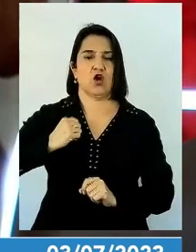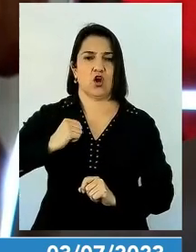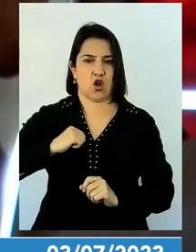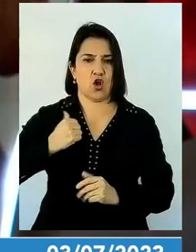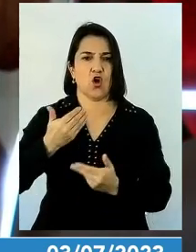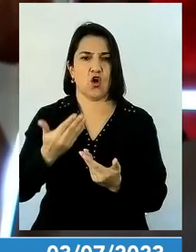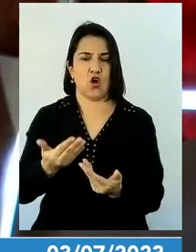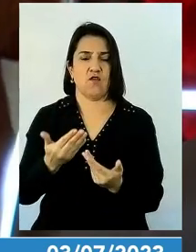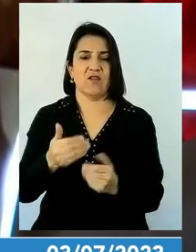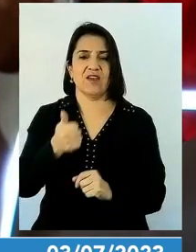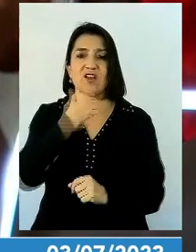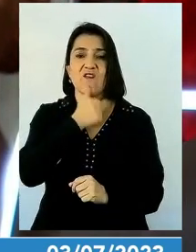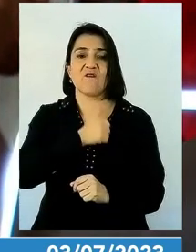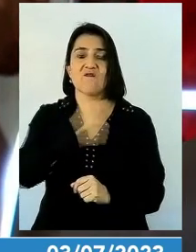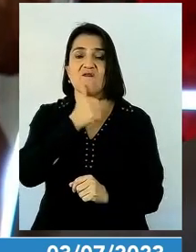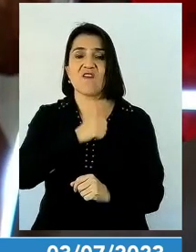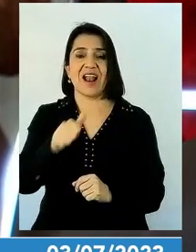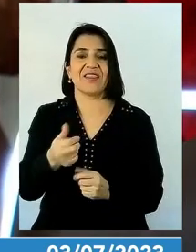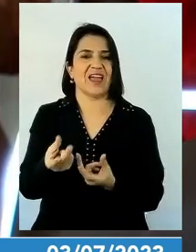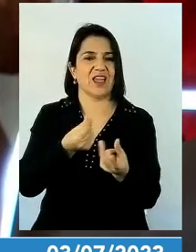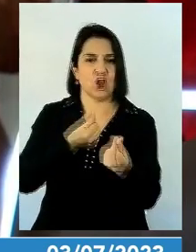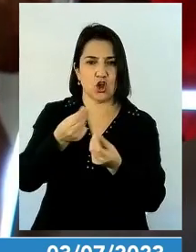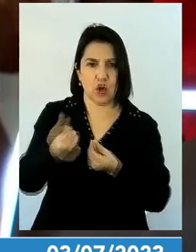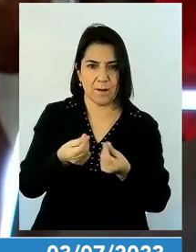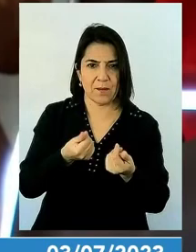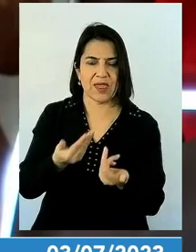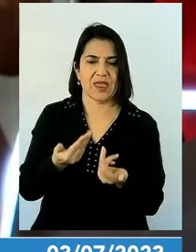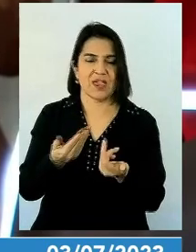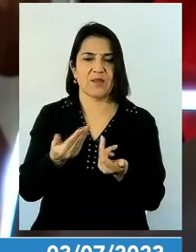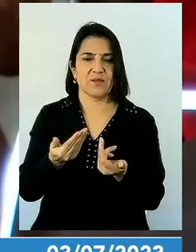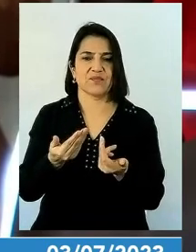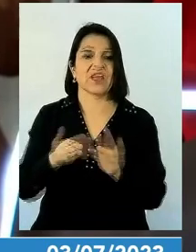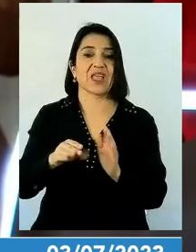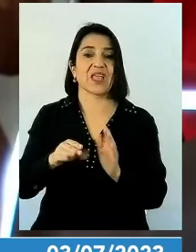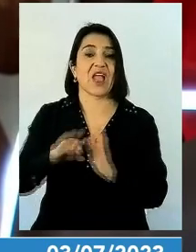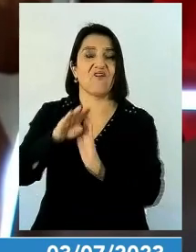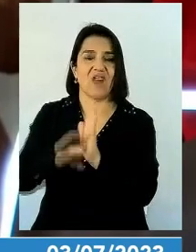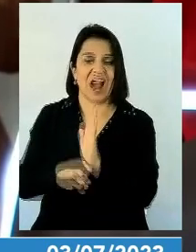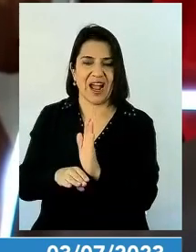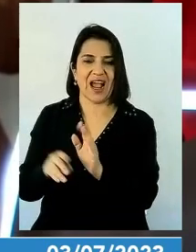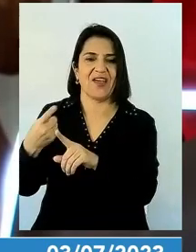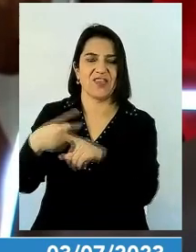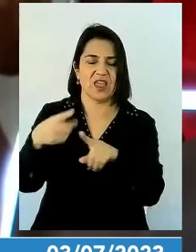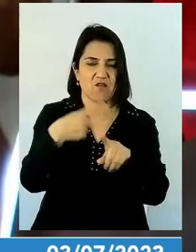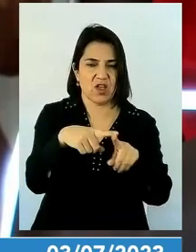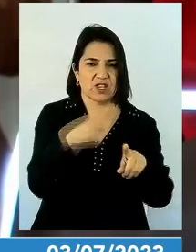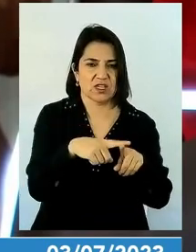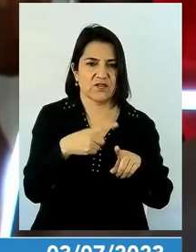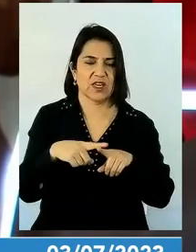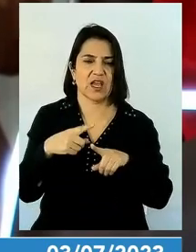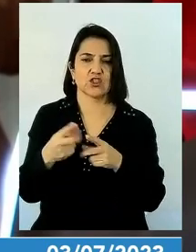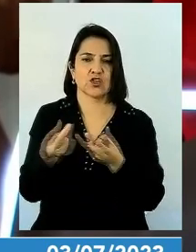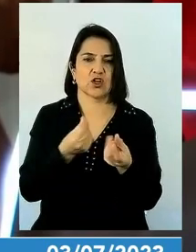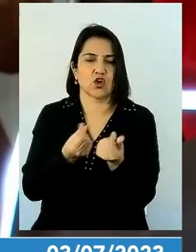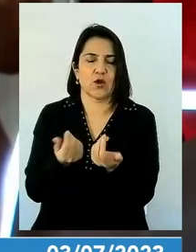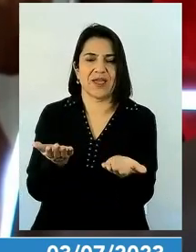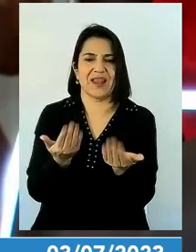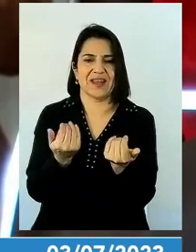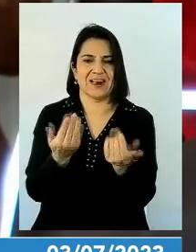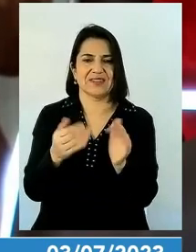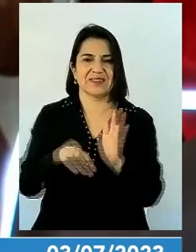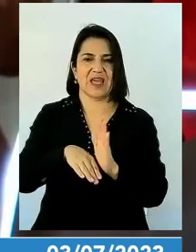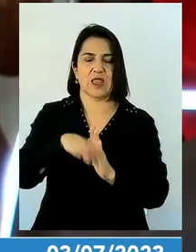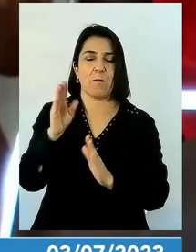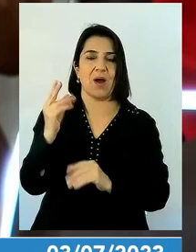de las economías de escala. La baja diversificación económica y la necesidad de una mayor valoración de